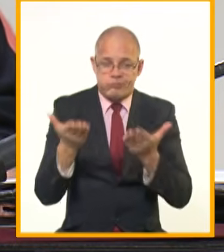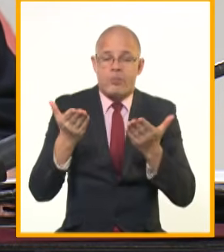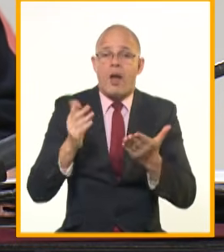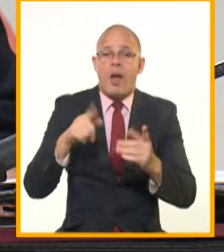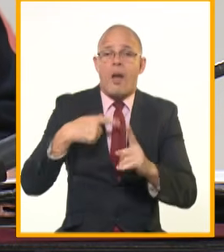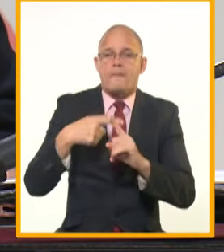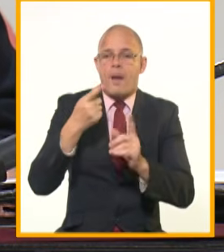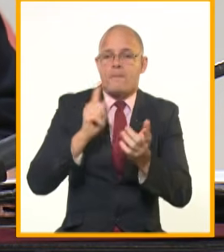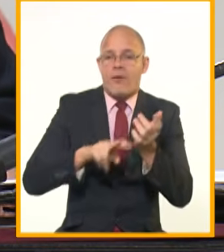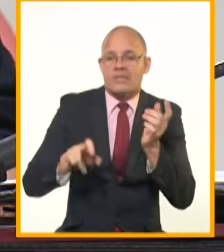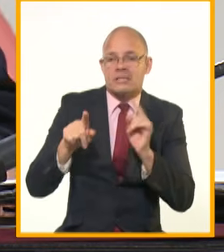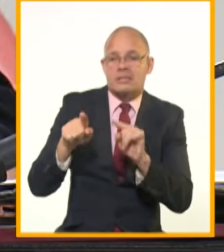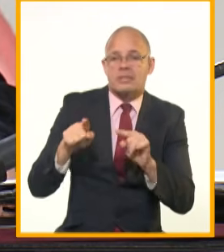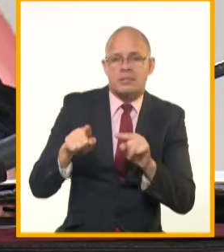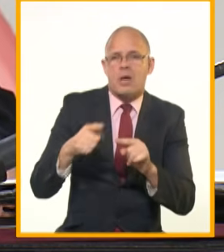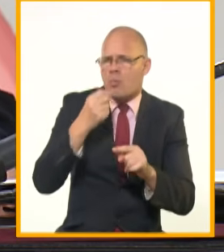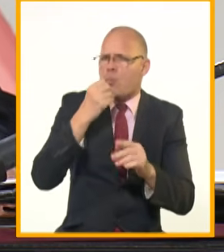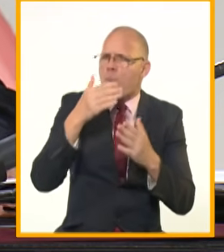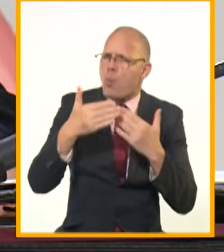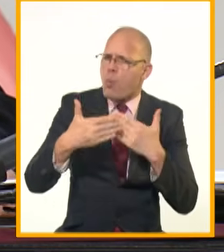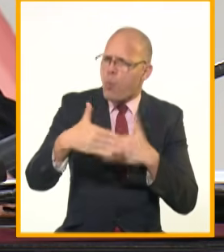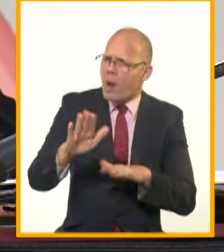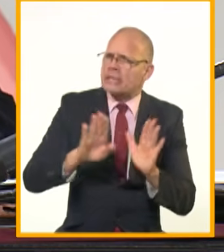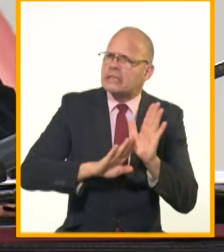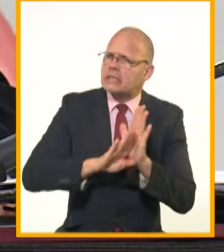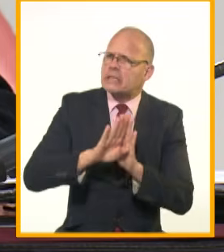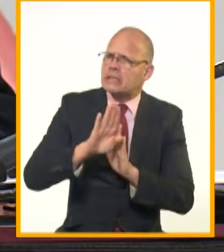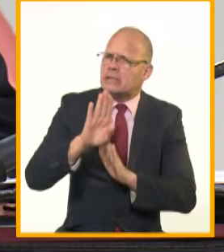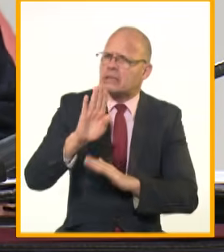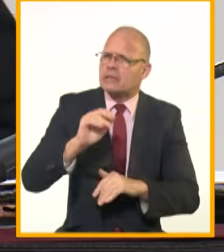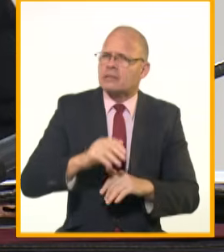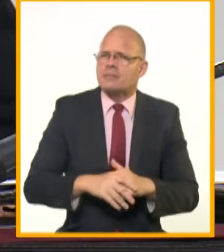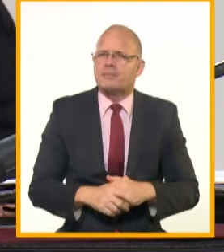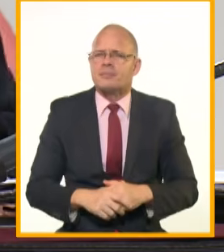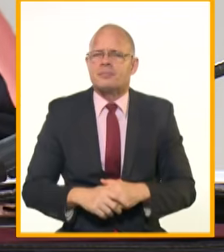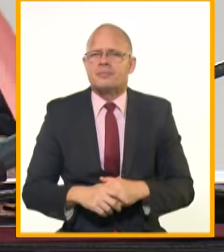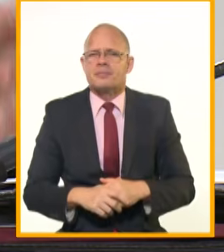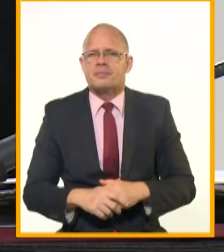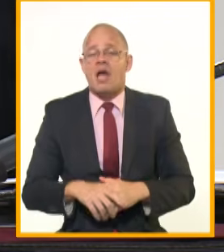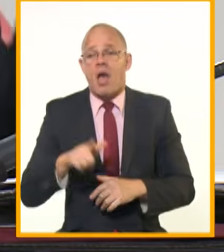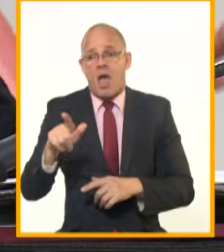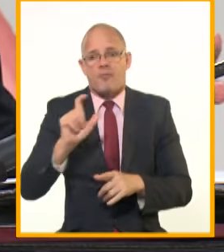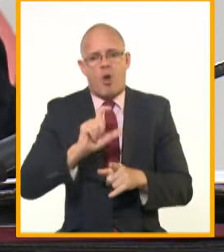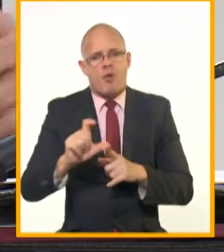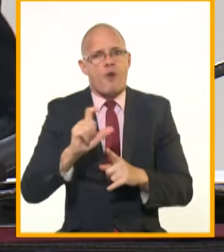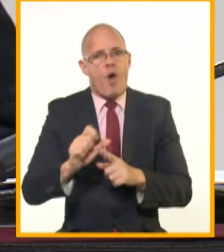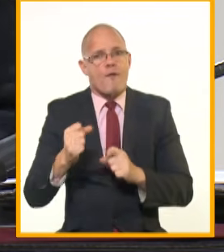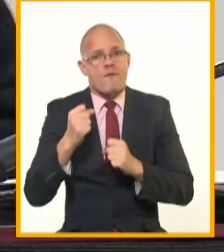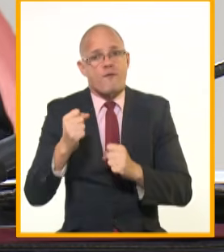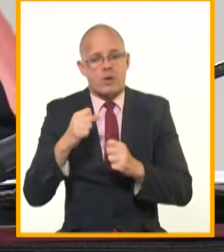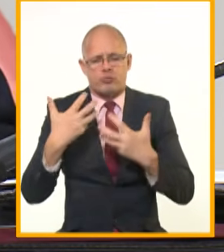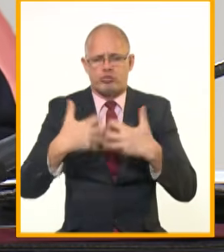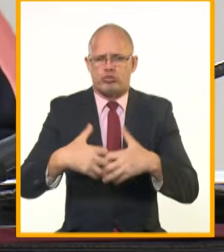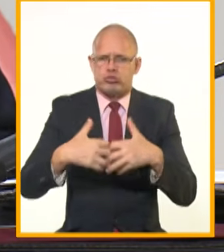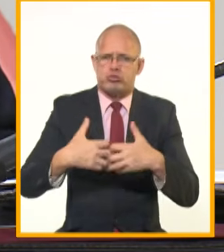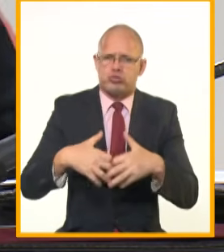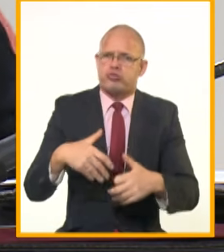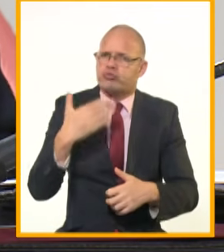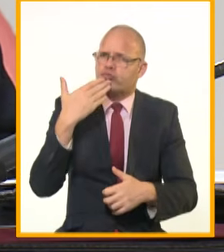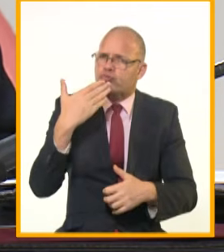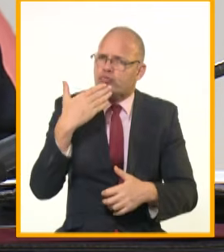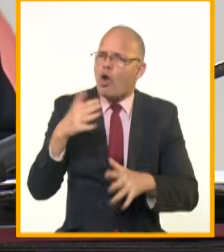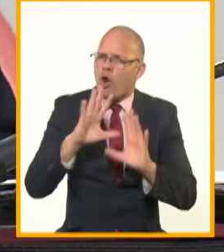con muchas posibilidades de seguir creciendo, con su agricultura fuerte, con su industria